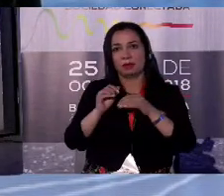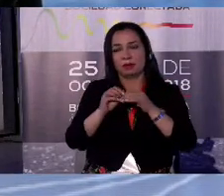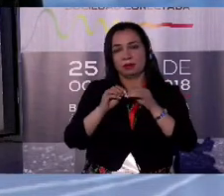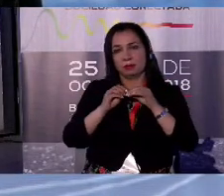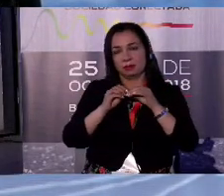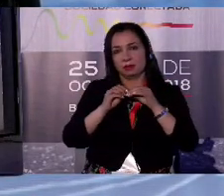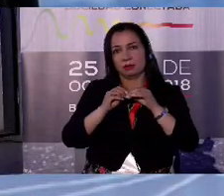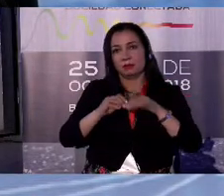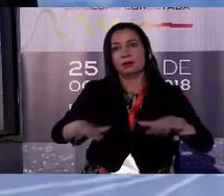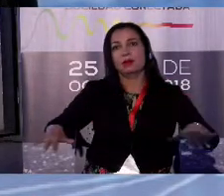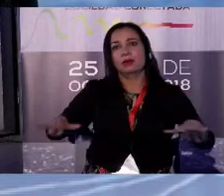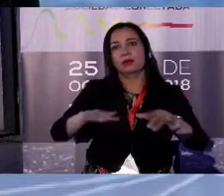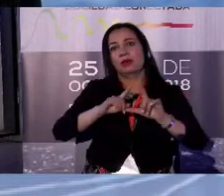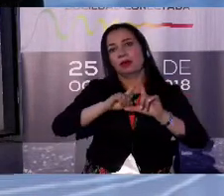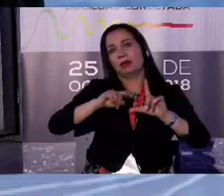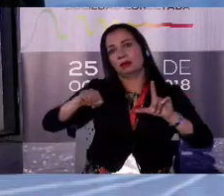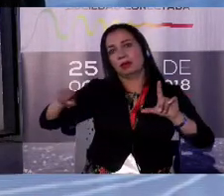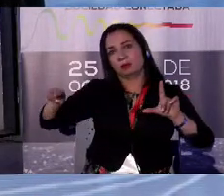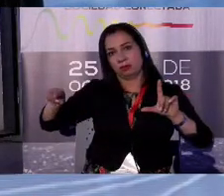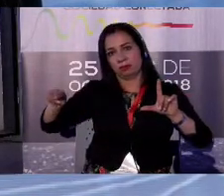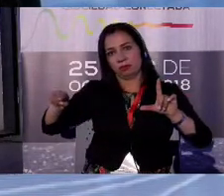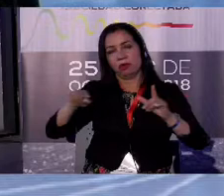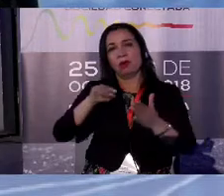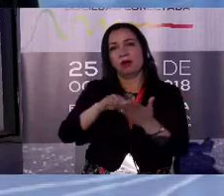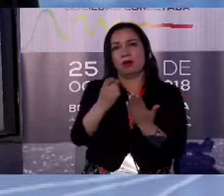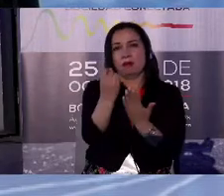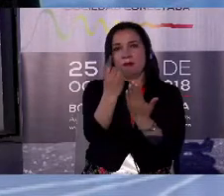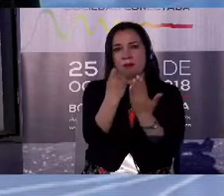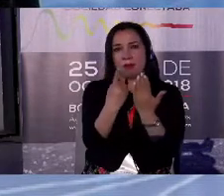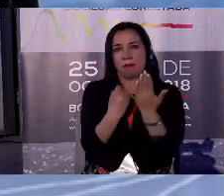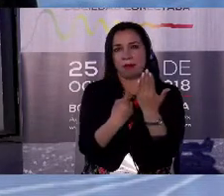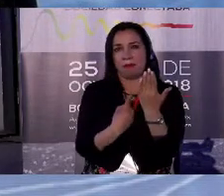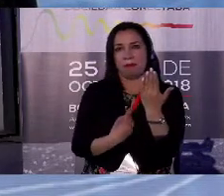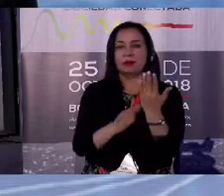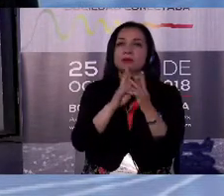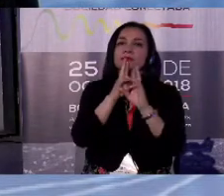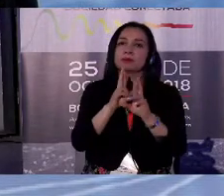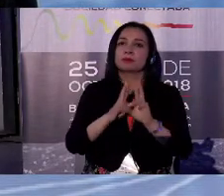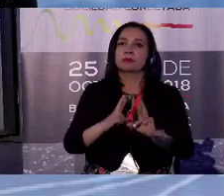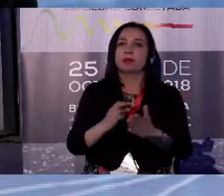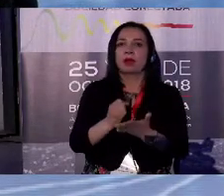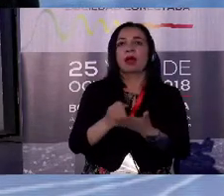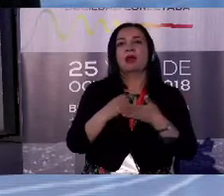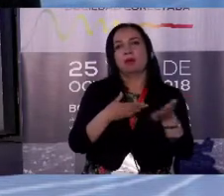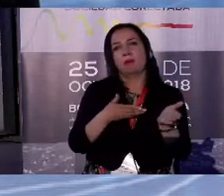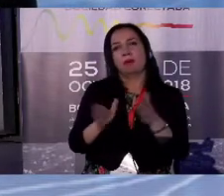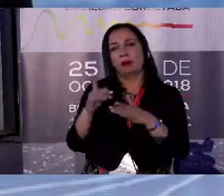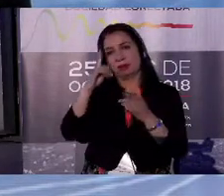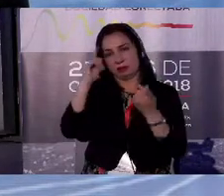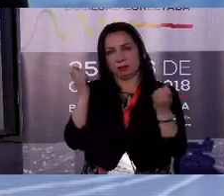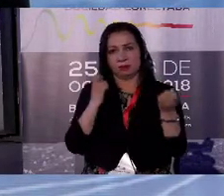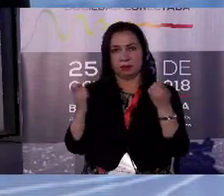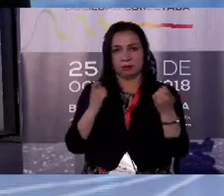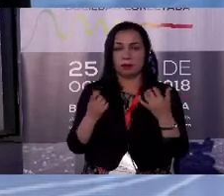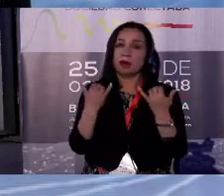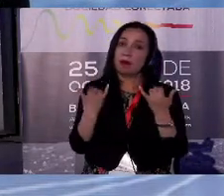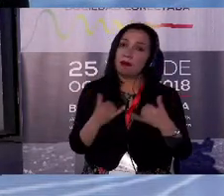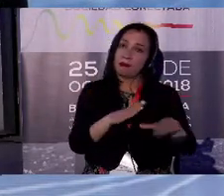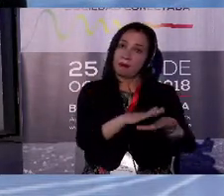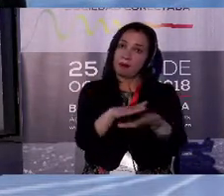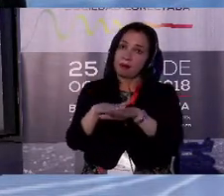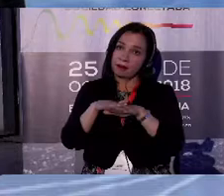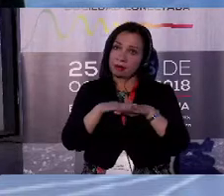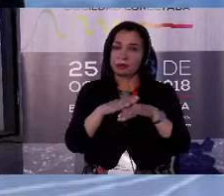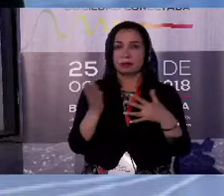internationalspectrumcongress.gov.co y responder una pequeña encuesta que contribuirá mucho a nuestra planeación estratégica. Bueno, ahora los invito a